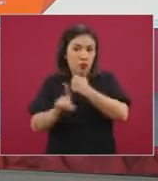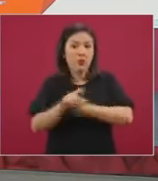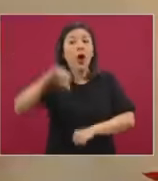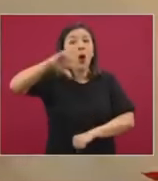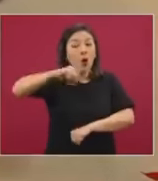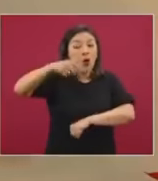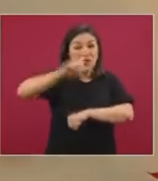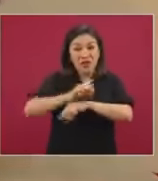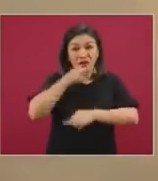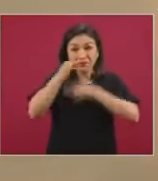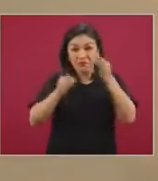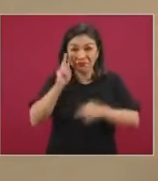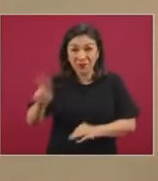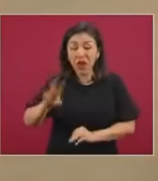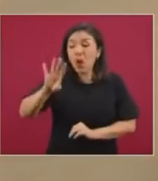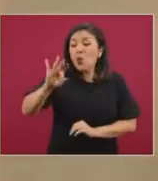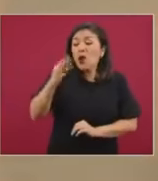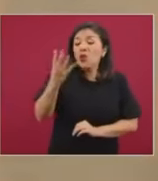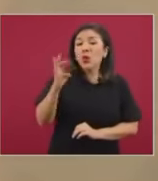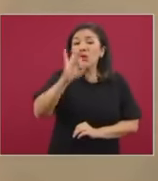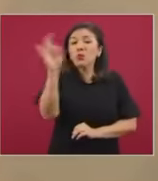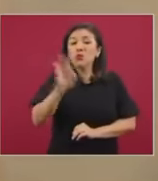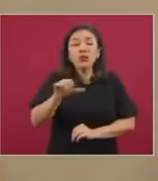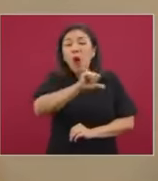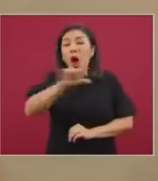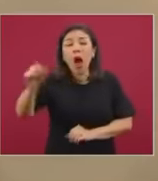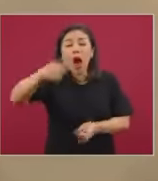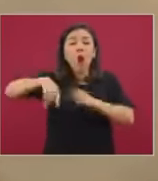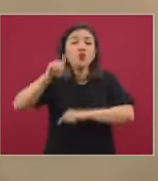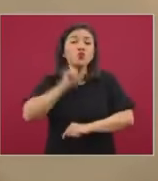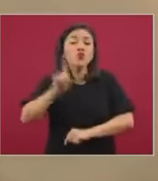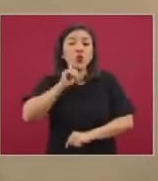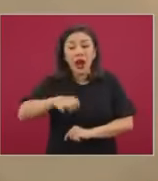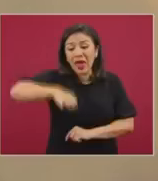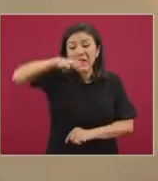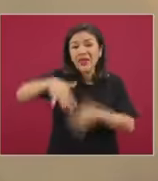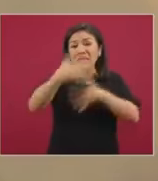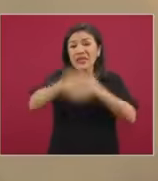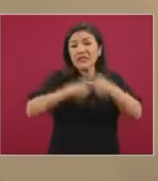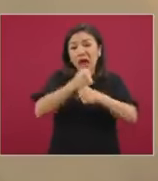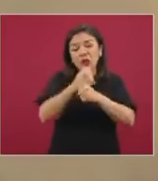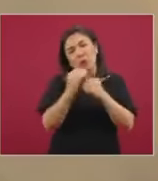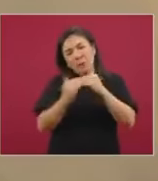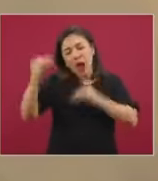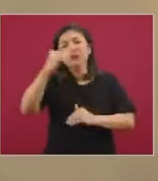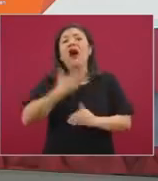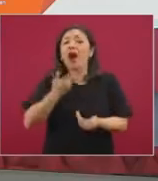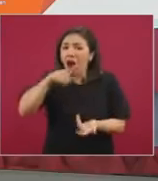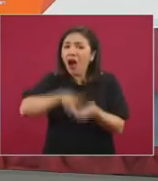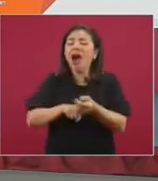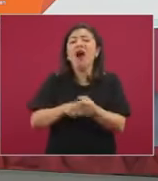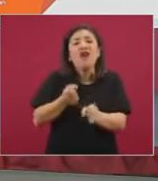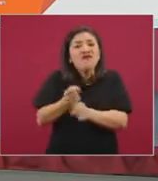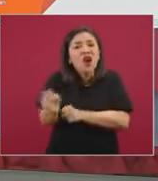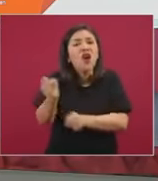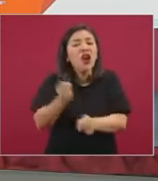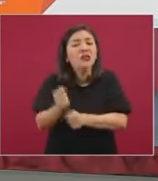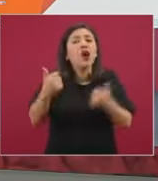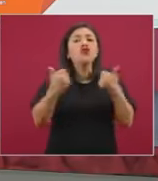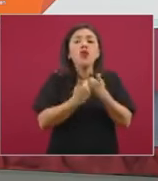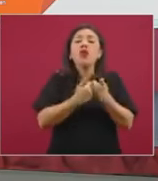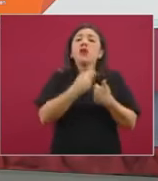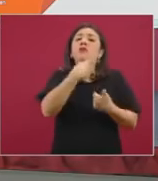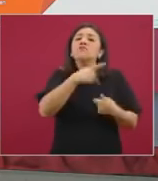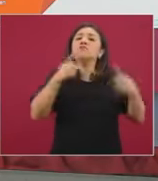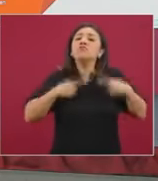día de hoy, 44% de las mujeres de 15 años y más ha enfrentado violencia por parte de su pareja,